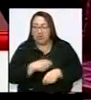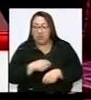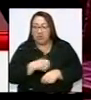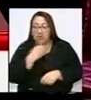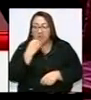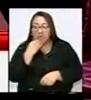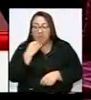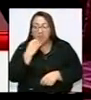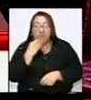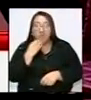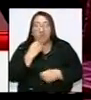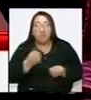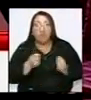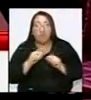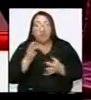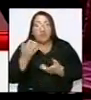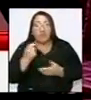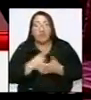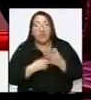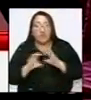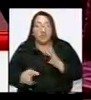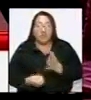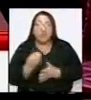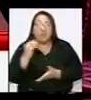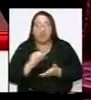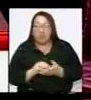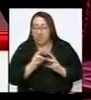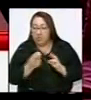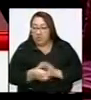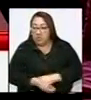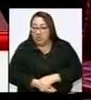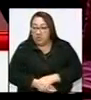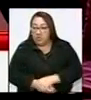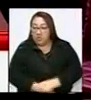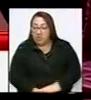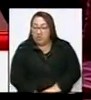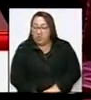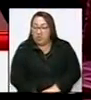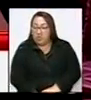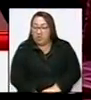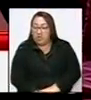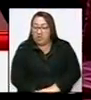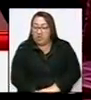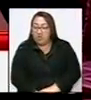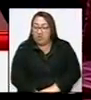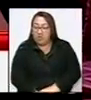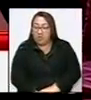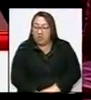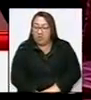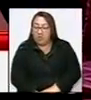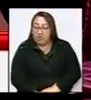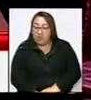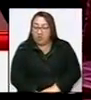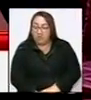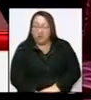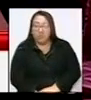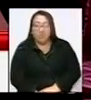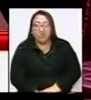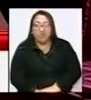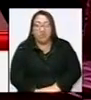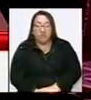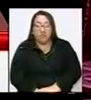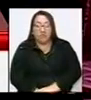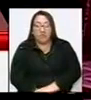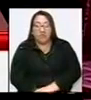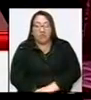se ha suspendido, estamos a la espera de que se reanude la sesión. Y como le indicábamos, pues se quedaron por unos instantes